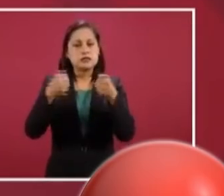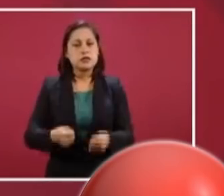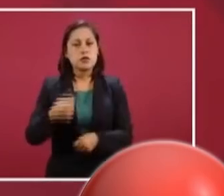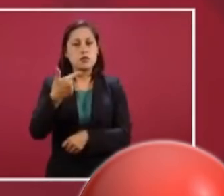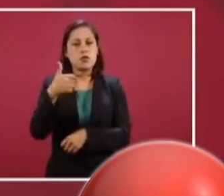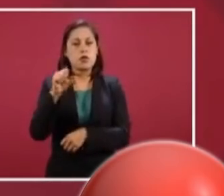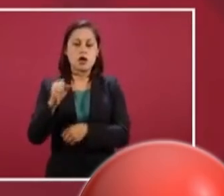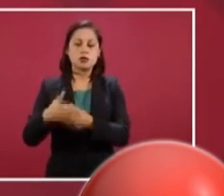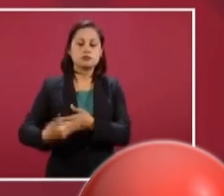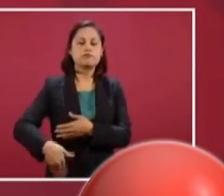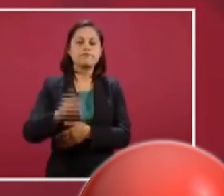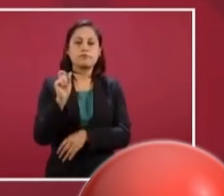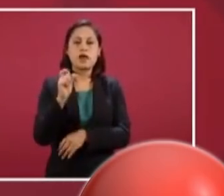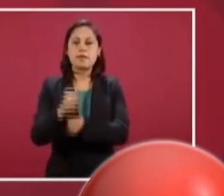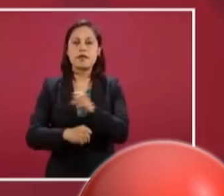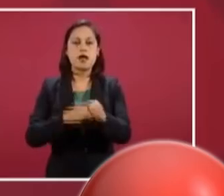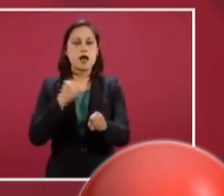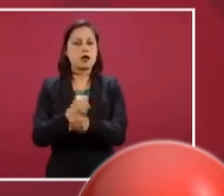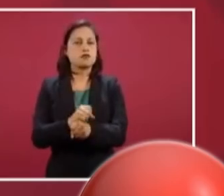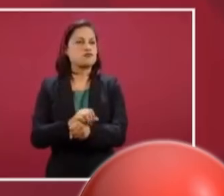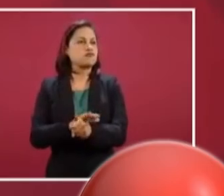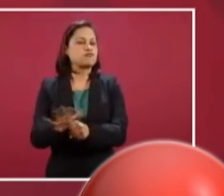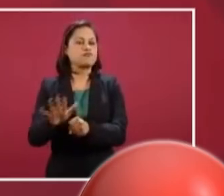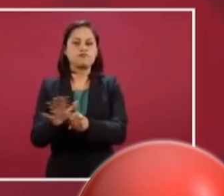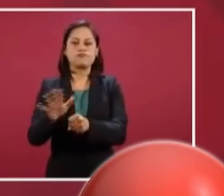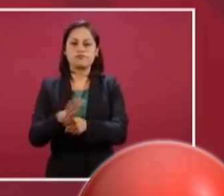para 20 años hacia adelante,